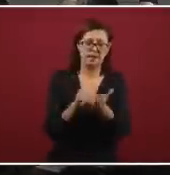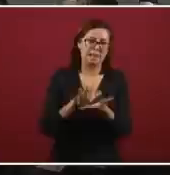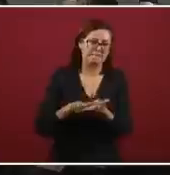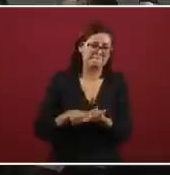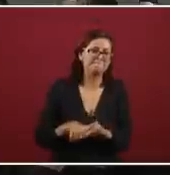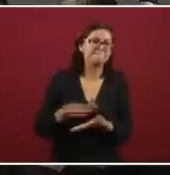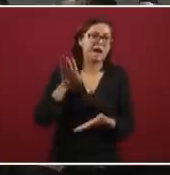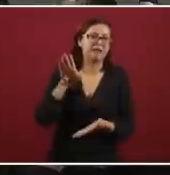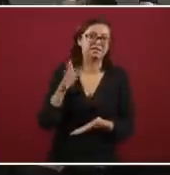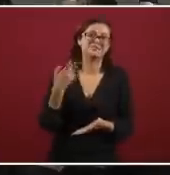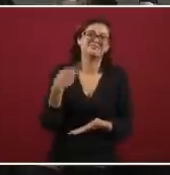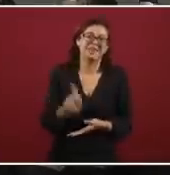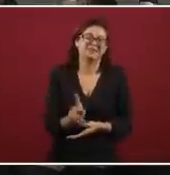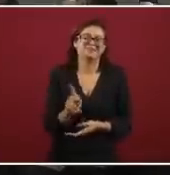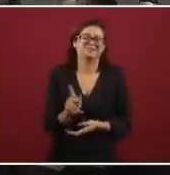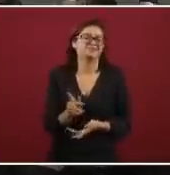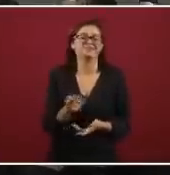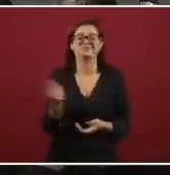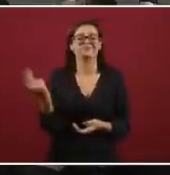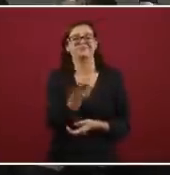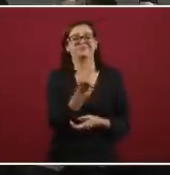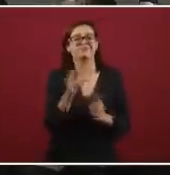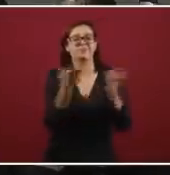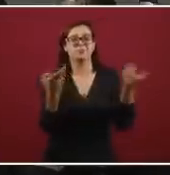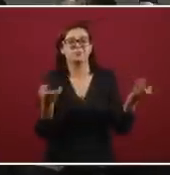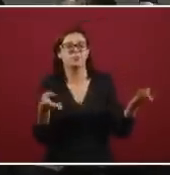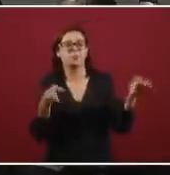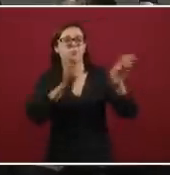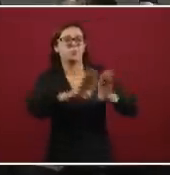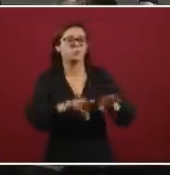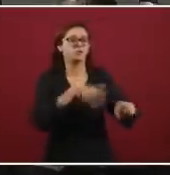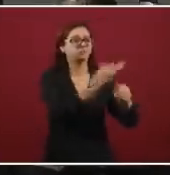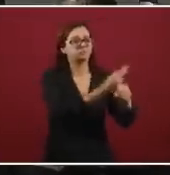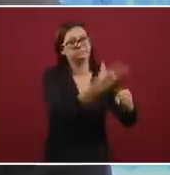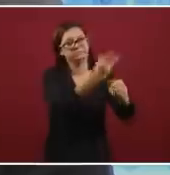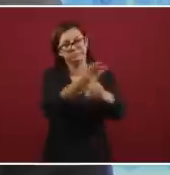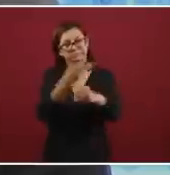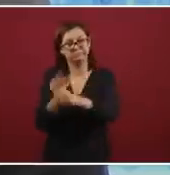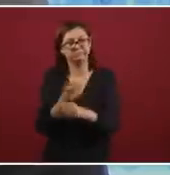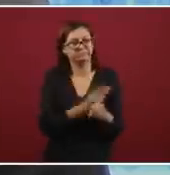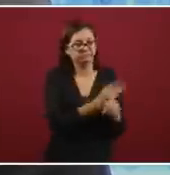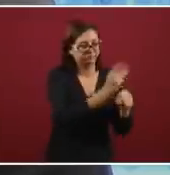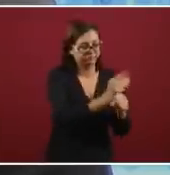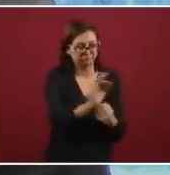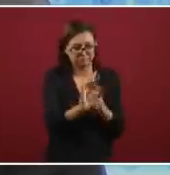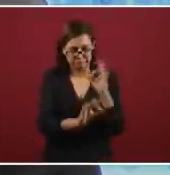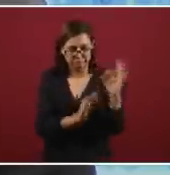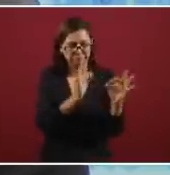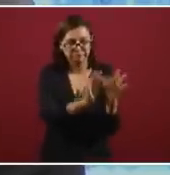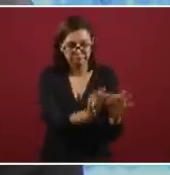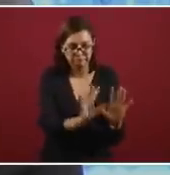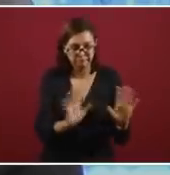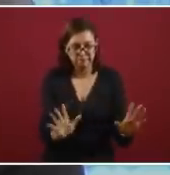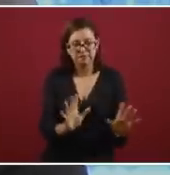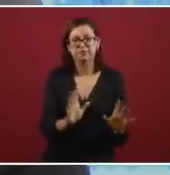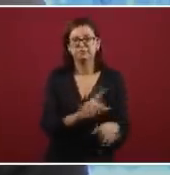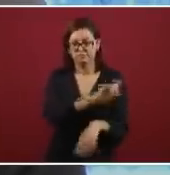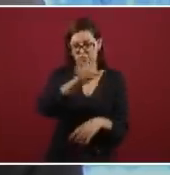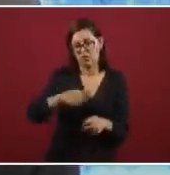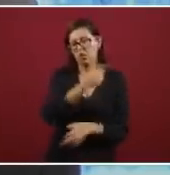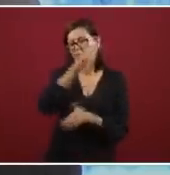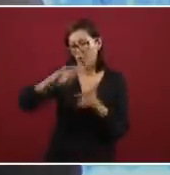incremento, pero el libramiento pues nos afecta de esa manera. Y queríamos informarles para que